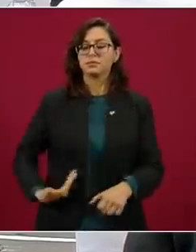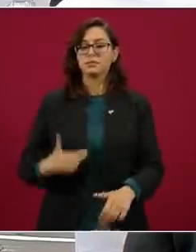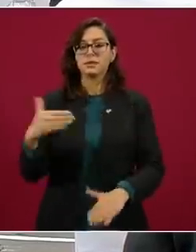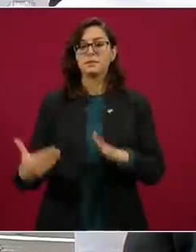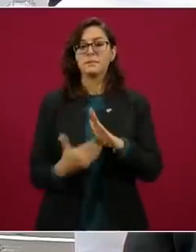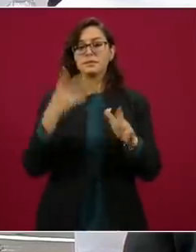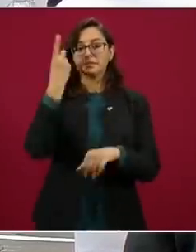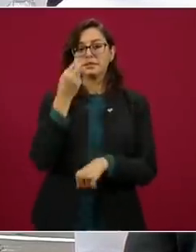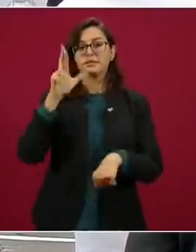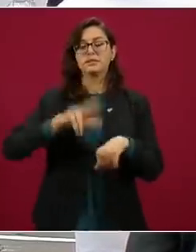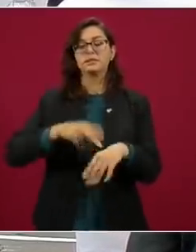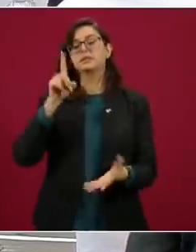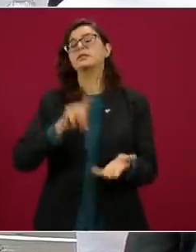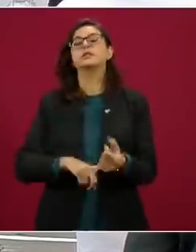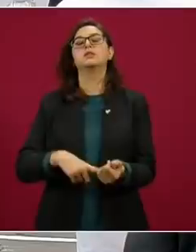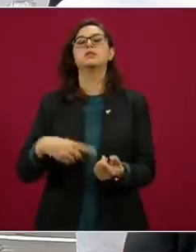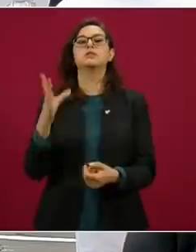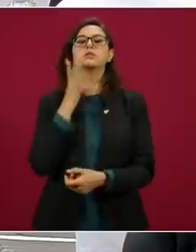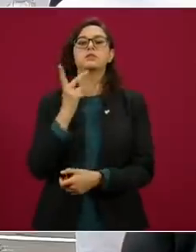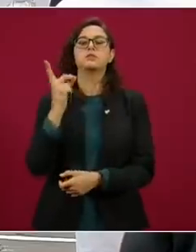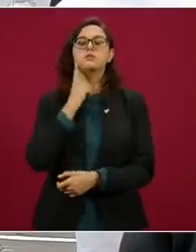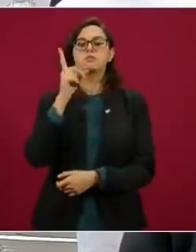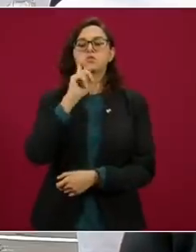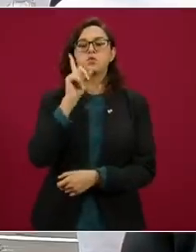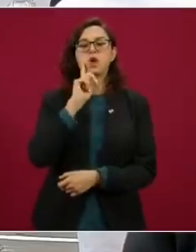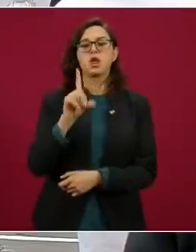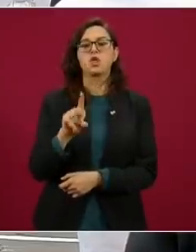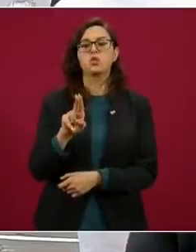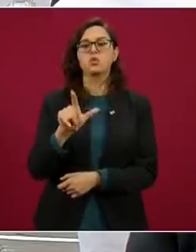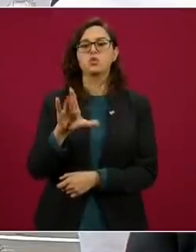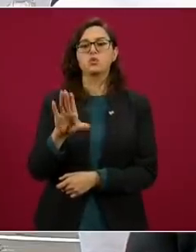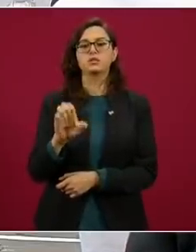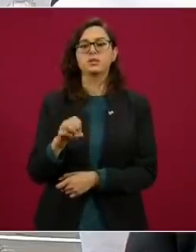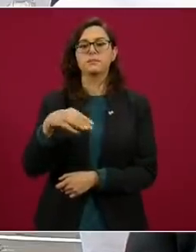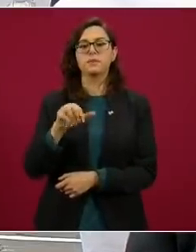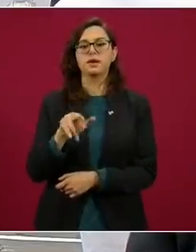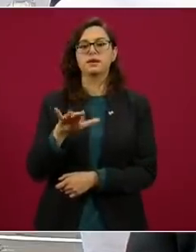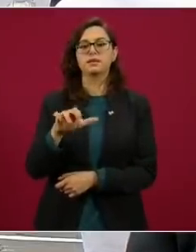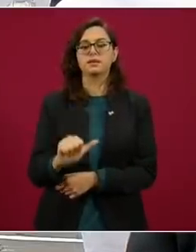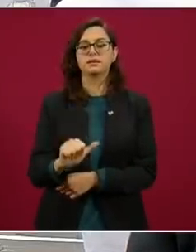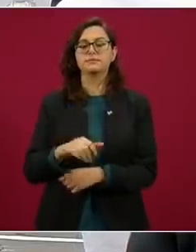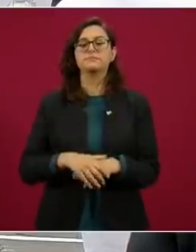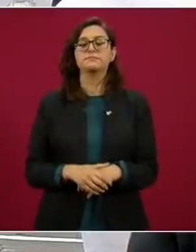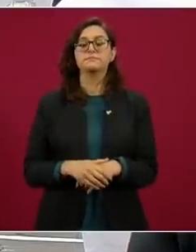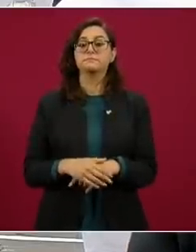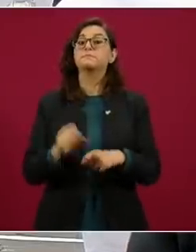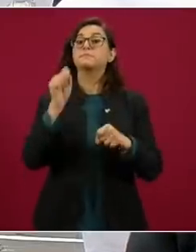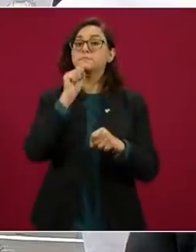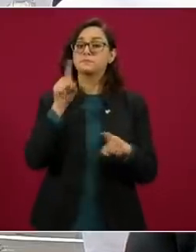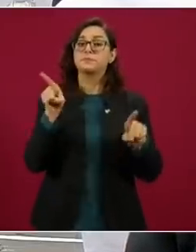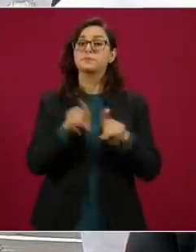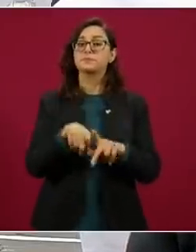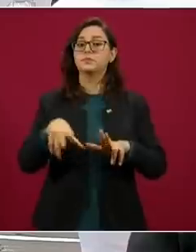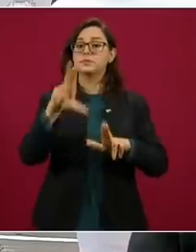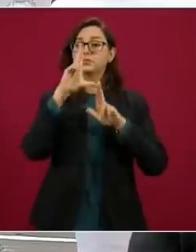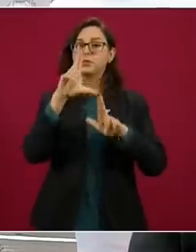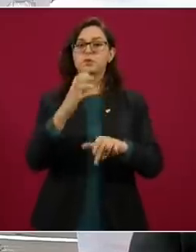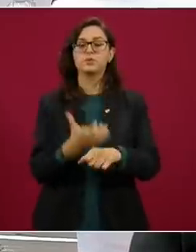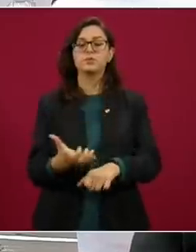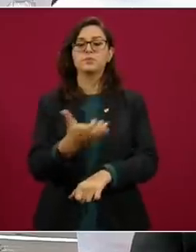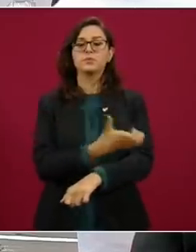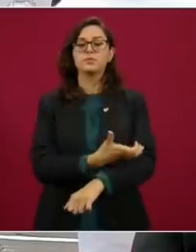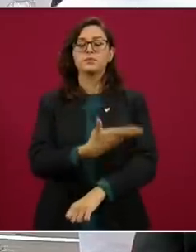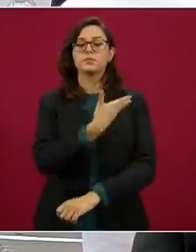diputados dulce maría real que también es un honor que nos acompañe el